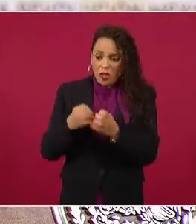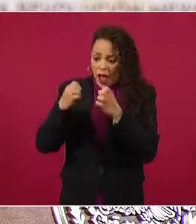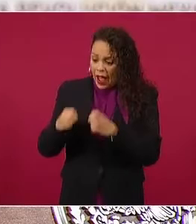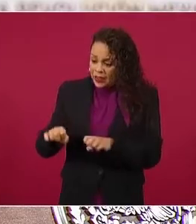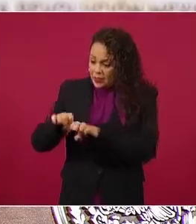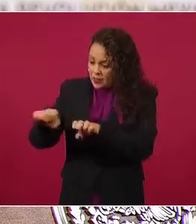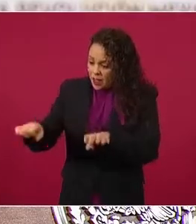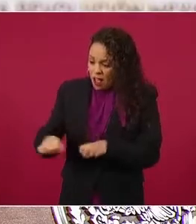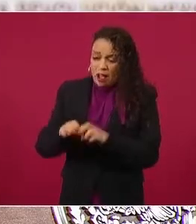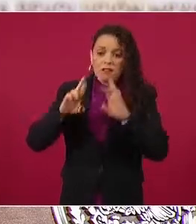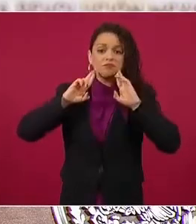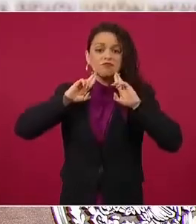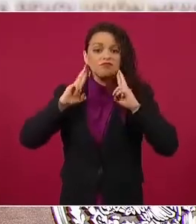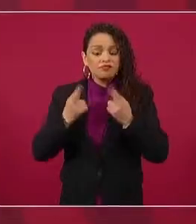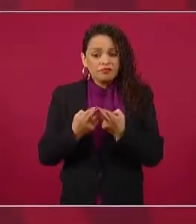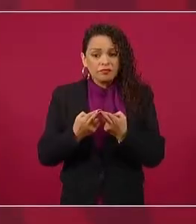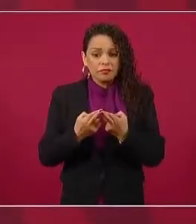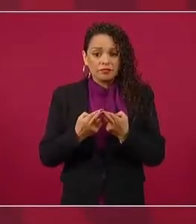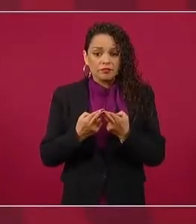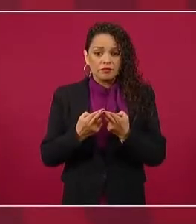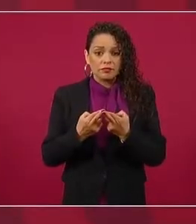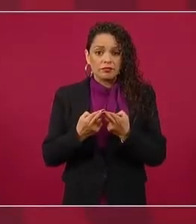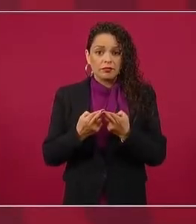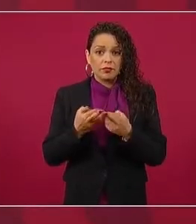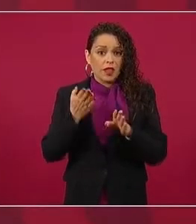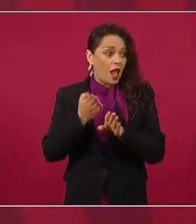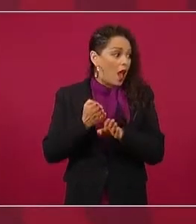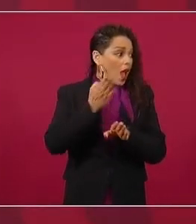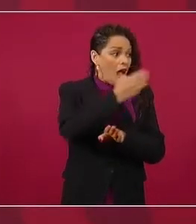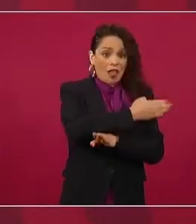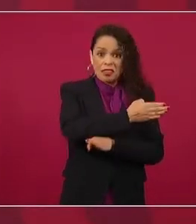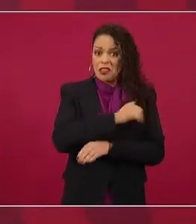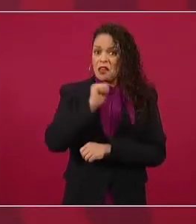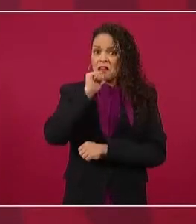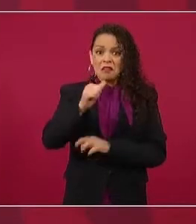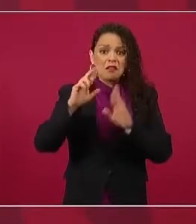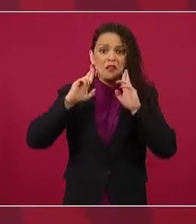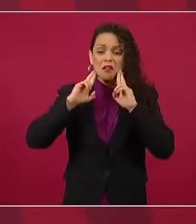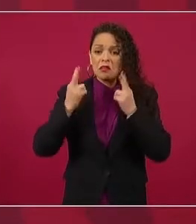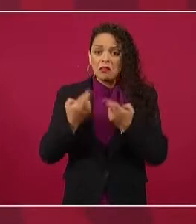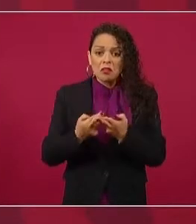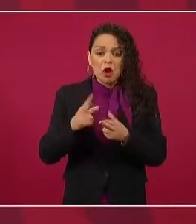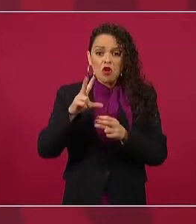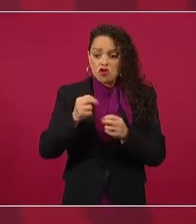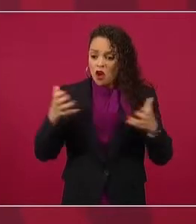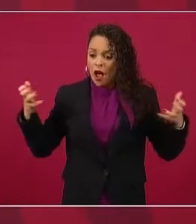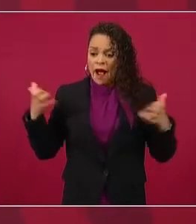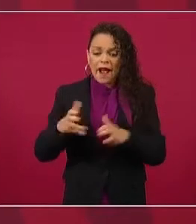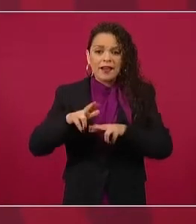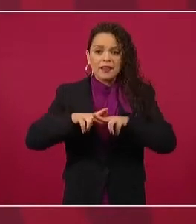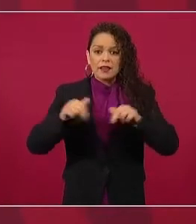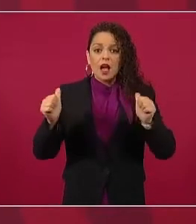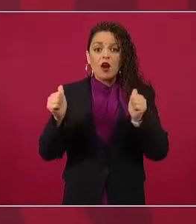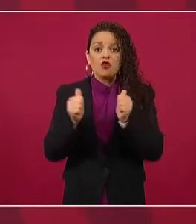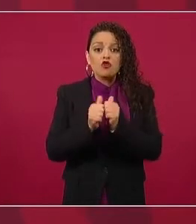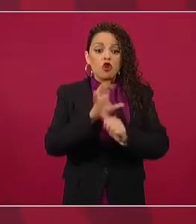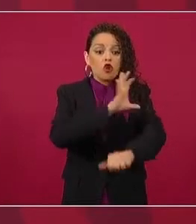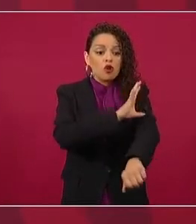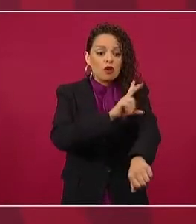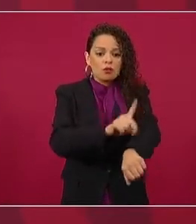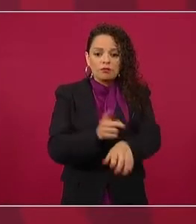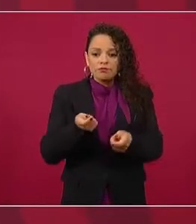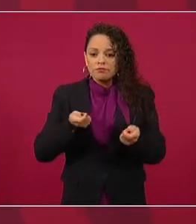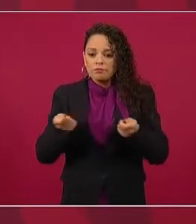No solo no se reunían, no actuaban de manera coordinada.